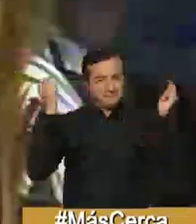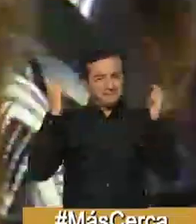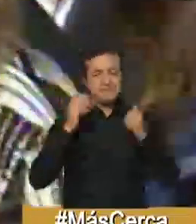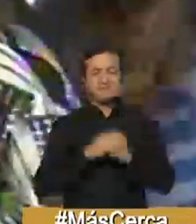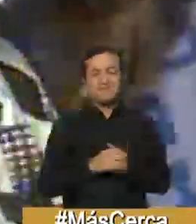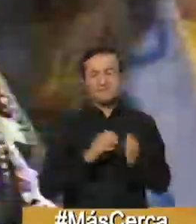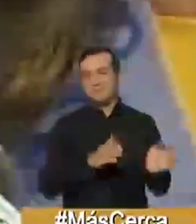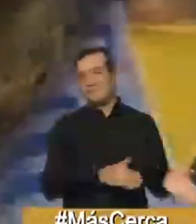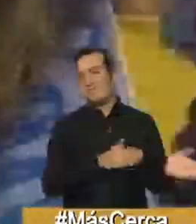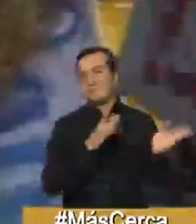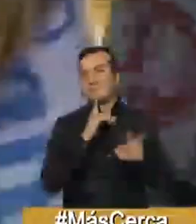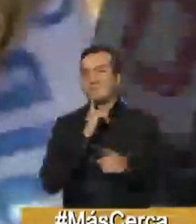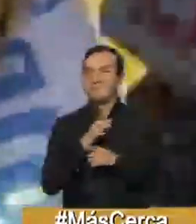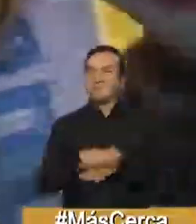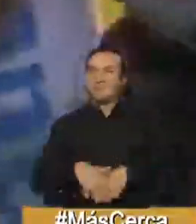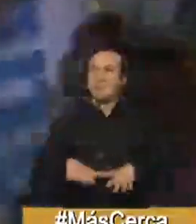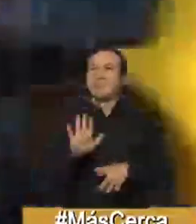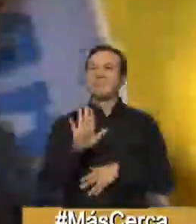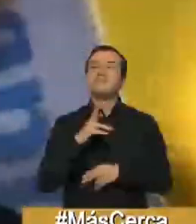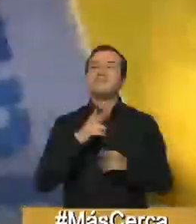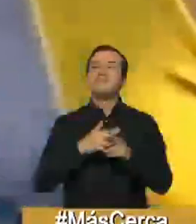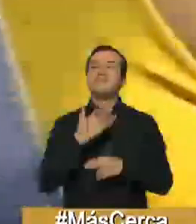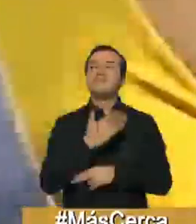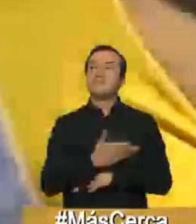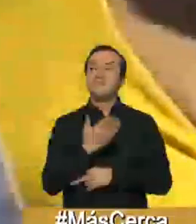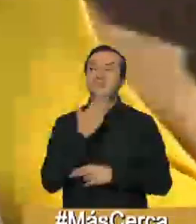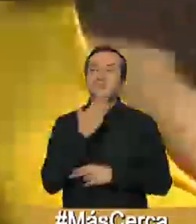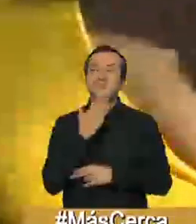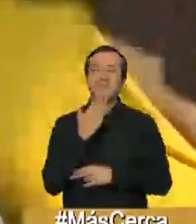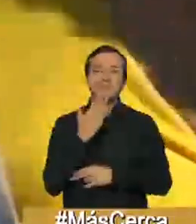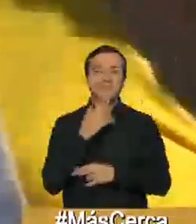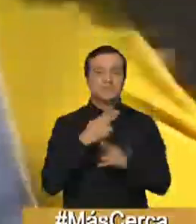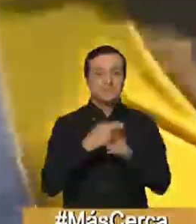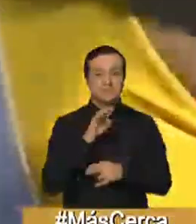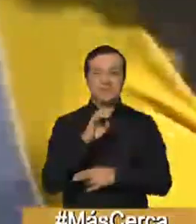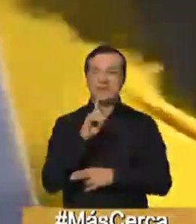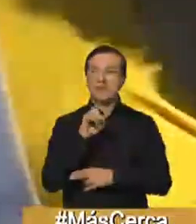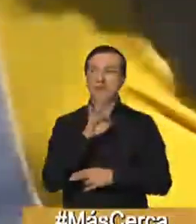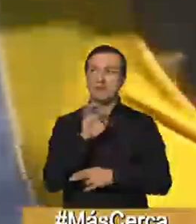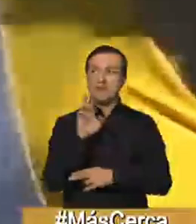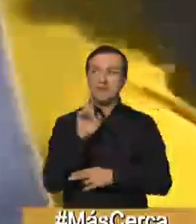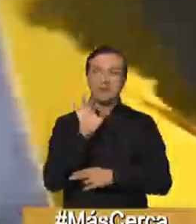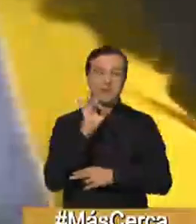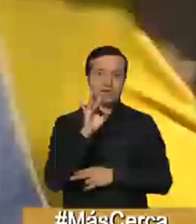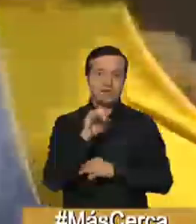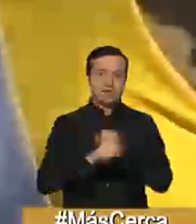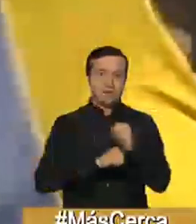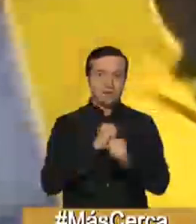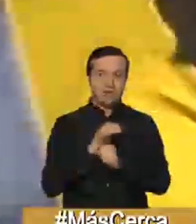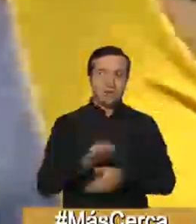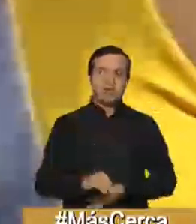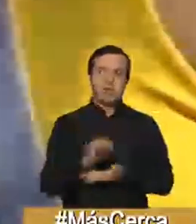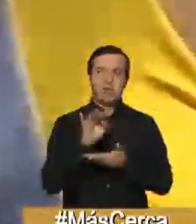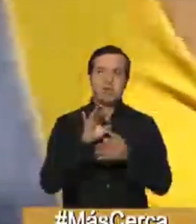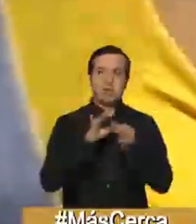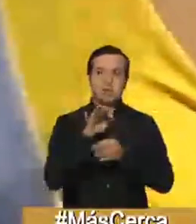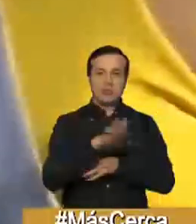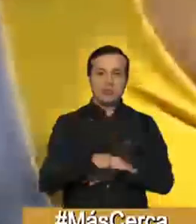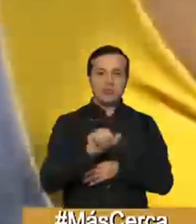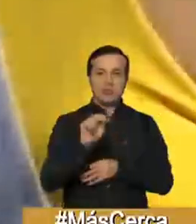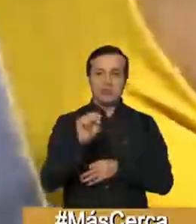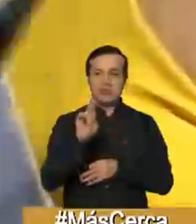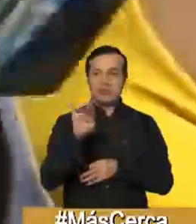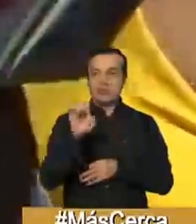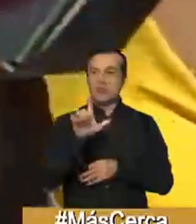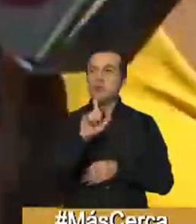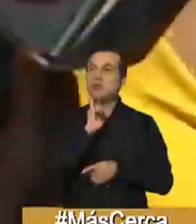Perfecto, muy bien, vamos acá terminando, ¿cuál es tu nombre? Mi nombre es Fernanda Torres, tengo 19 años y represento a la parroquia de San Rafael.